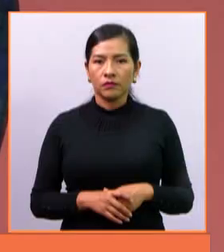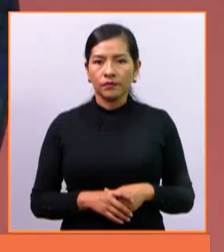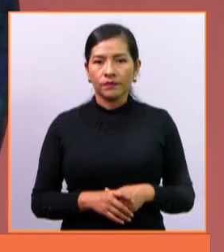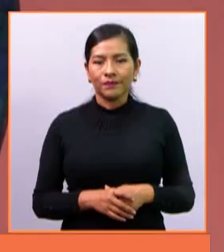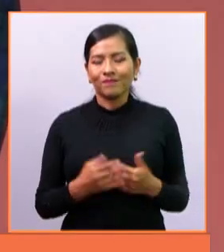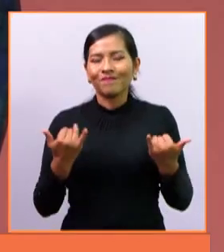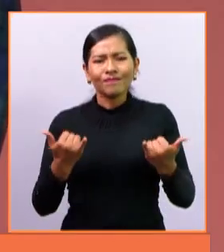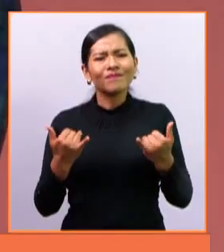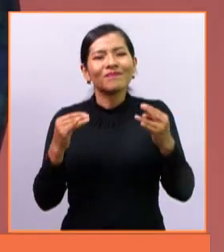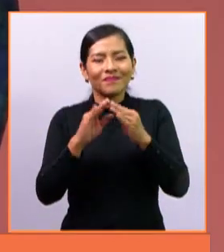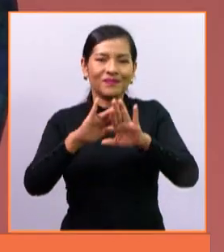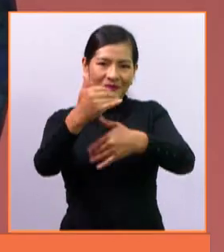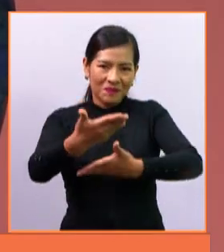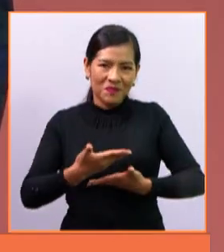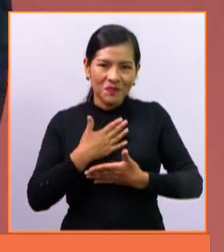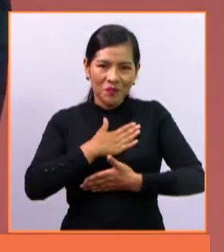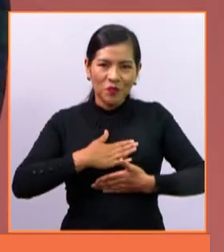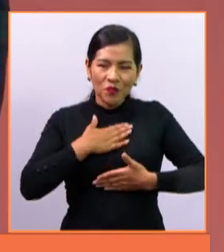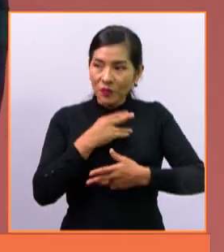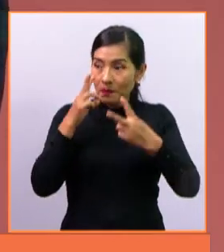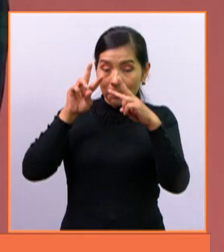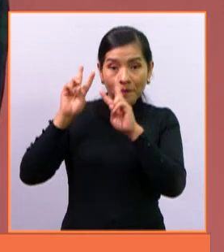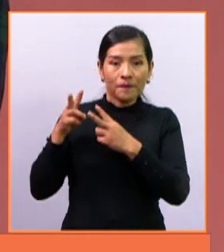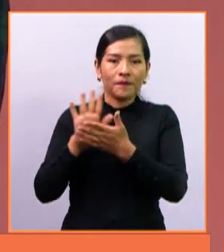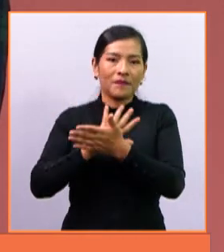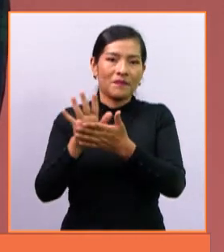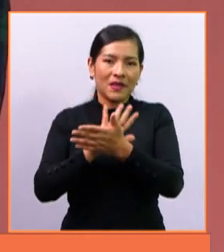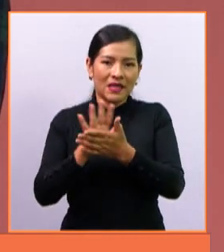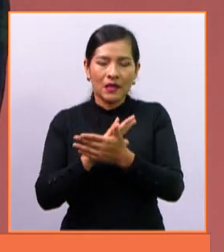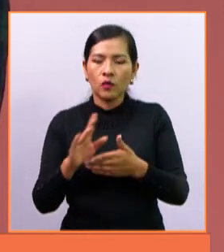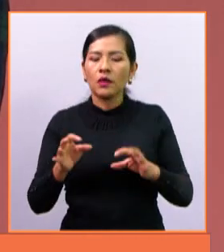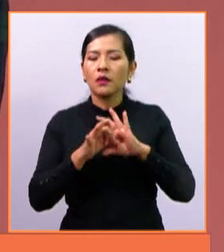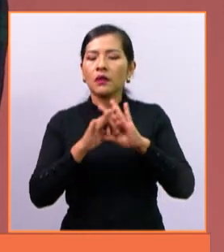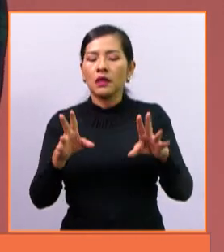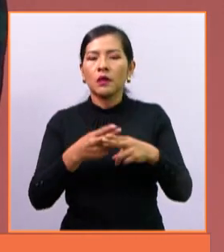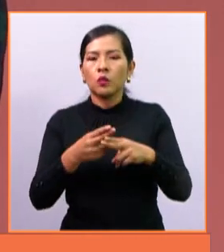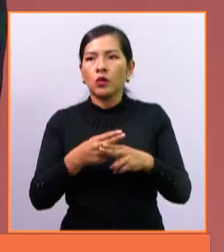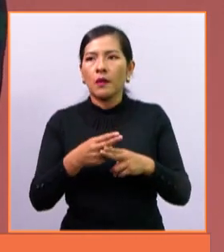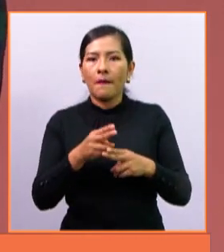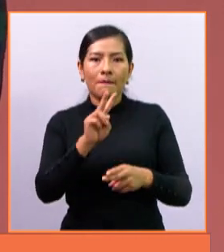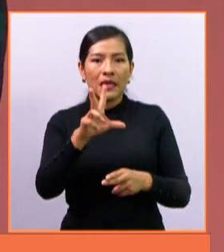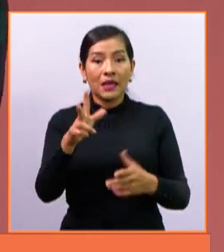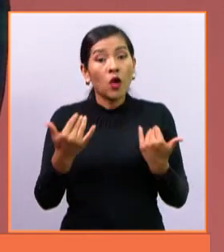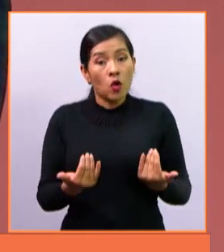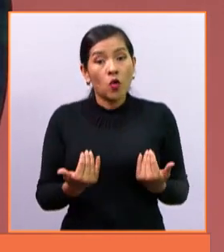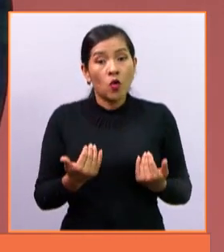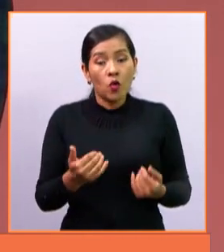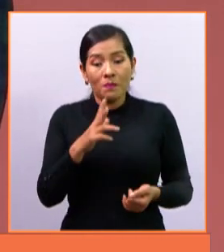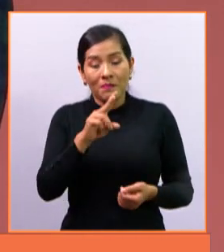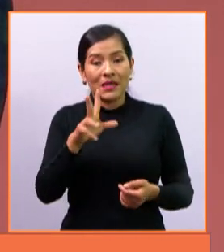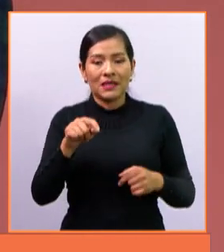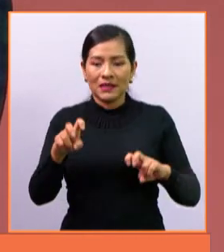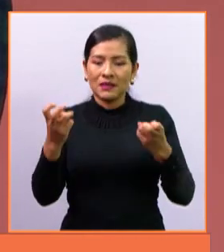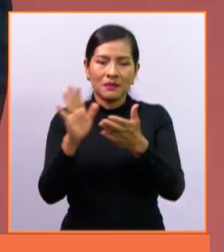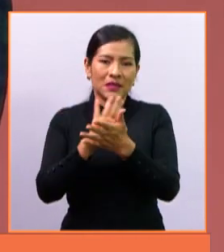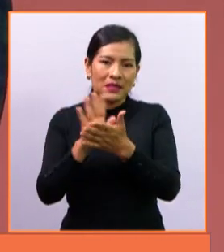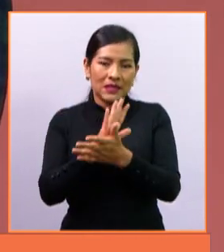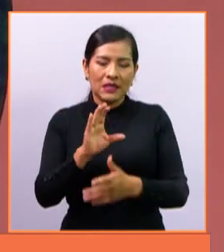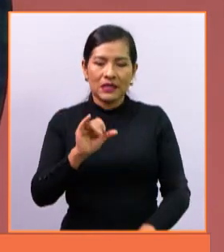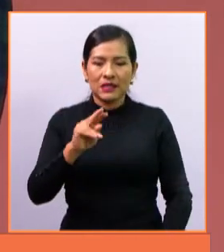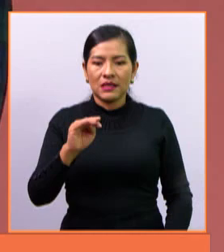a todos a que vean esta película, ¿no? Que se estrena el 23 en los cines, en la Cinemateca y Multicine.